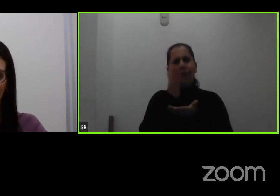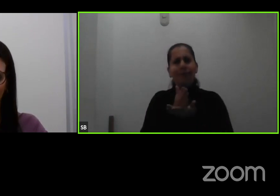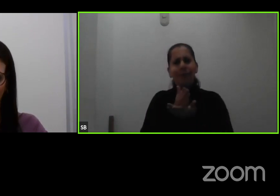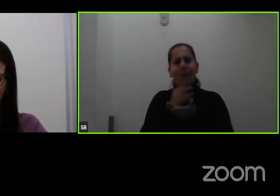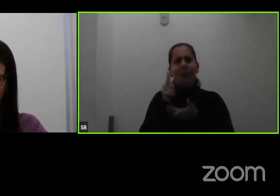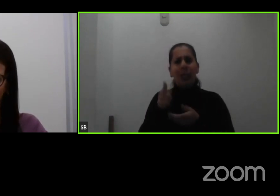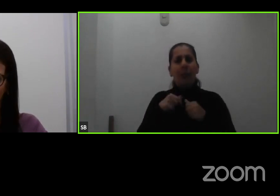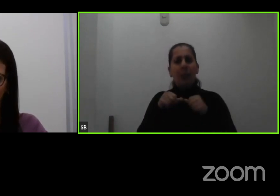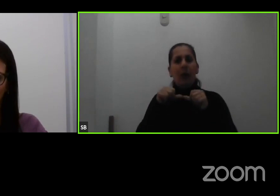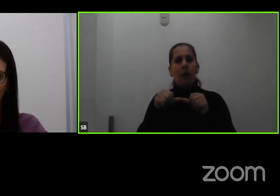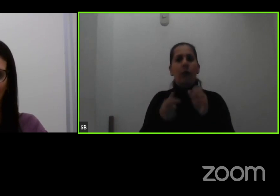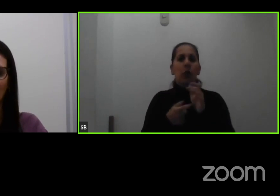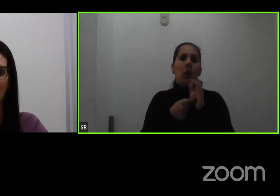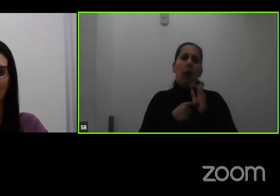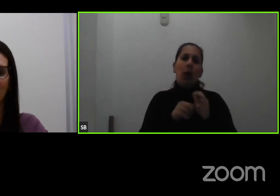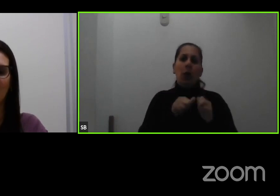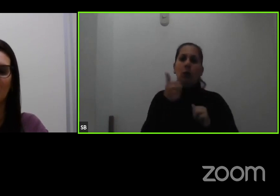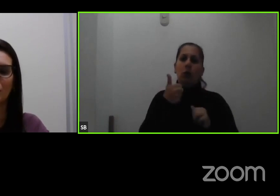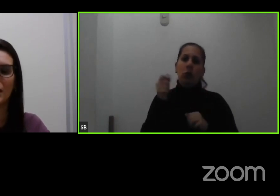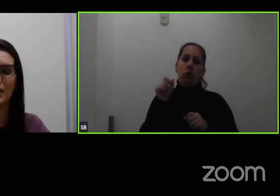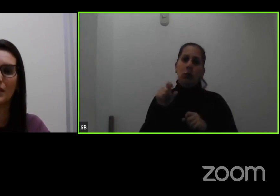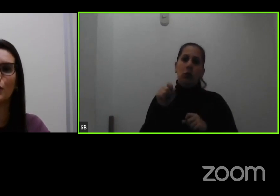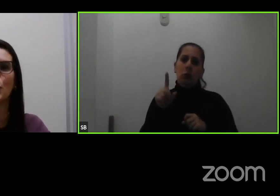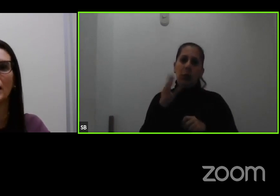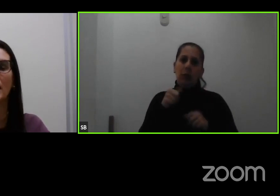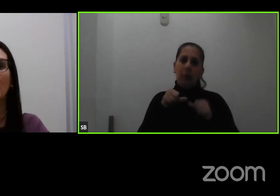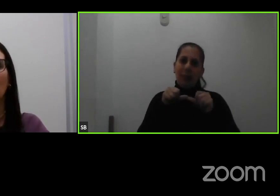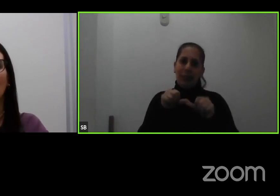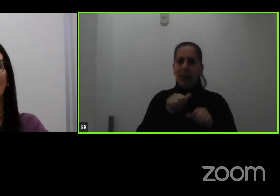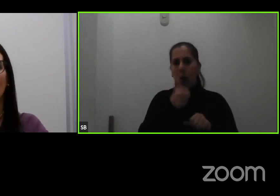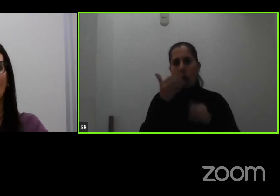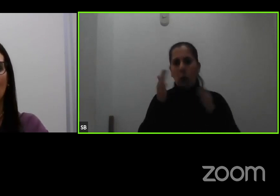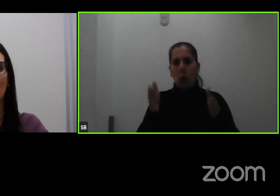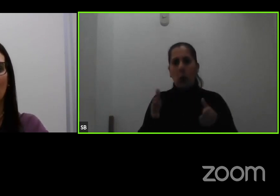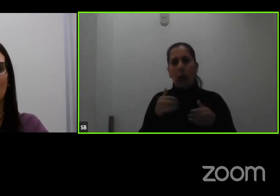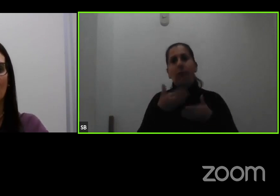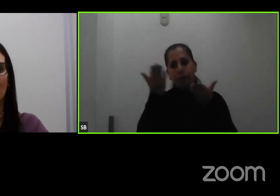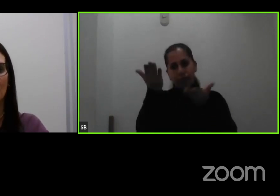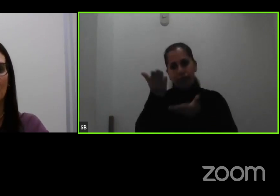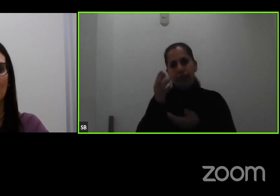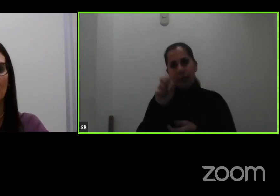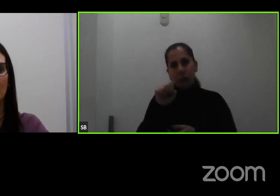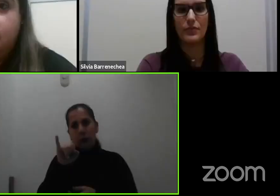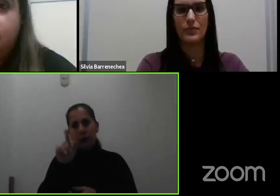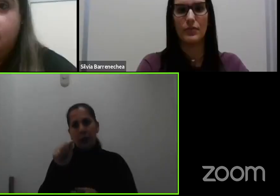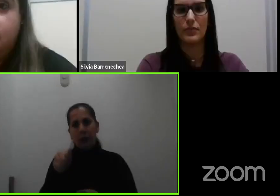retomamos algunas otras consultas para pasar a un siguiente bloque adelante Sofía